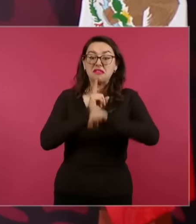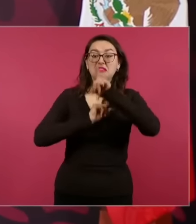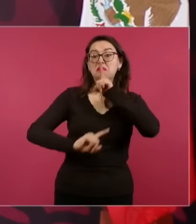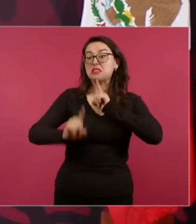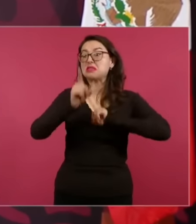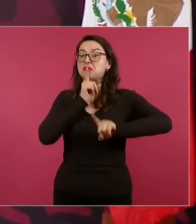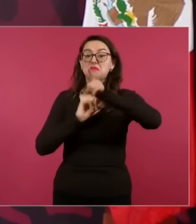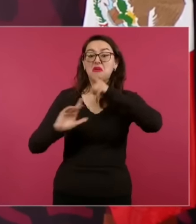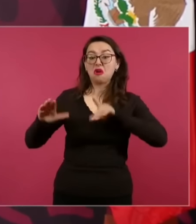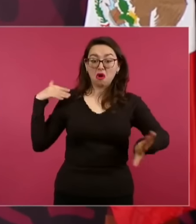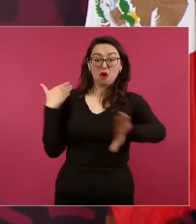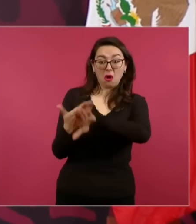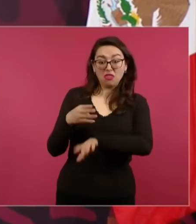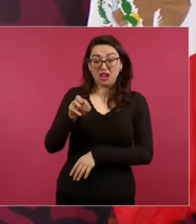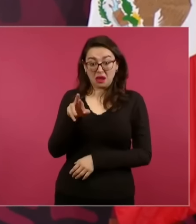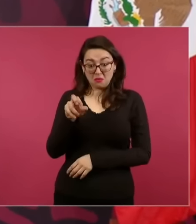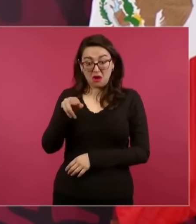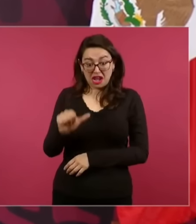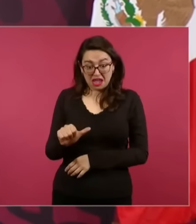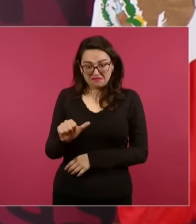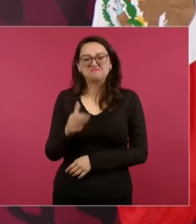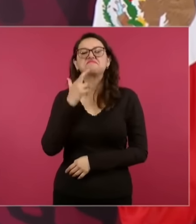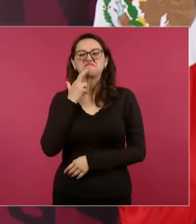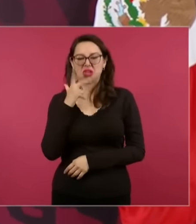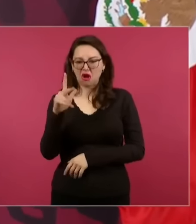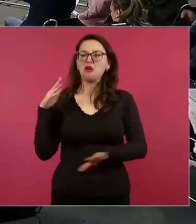des contra Morena, mejor te va. Más. Ya.